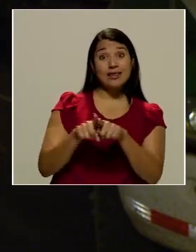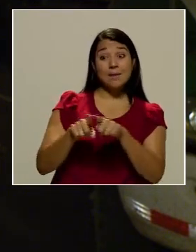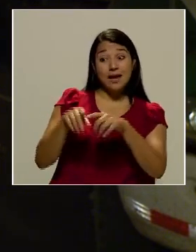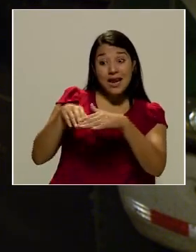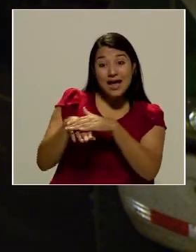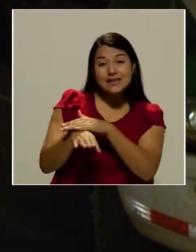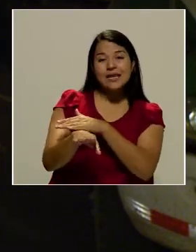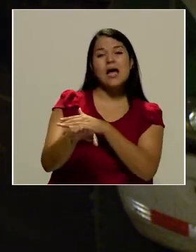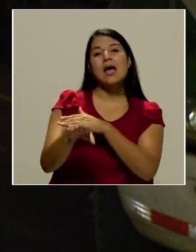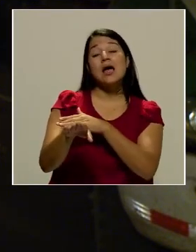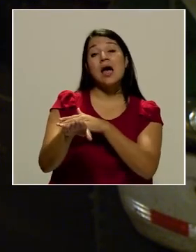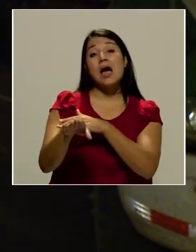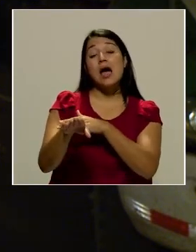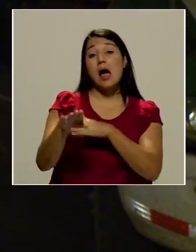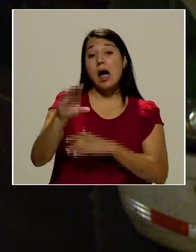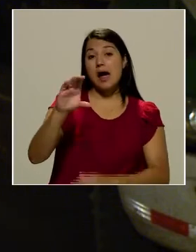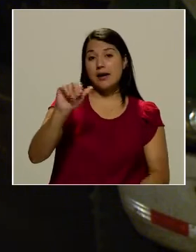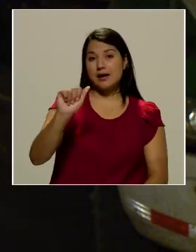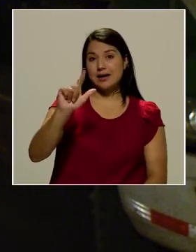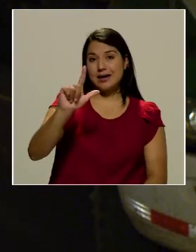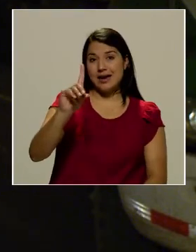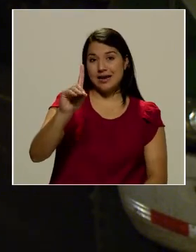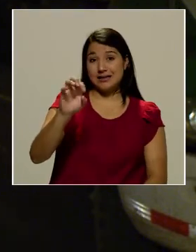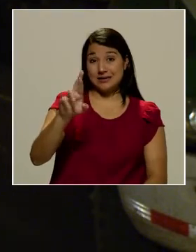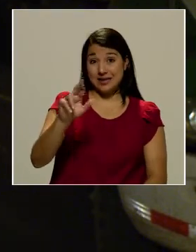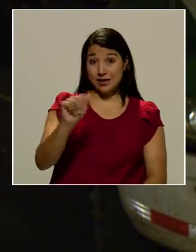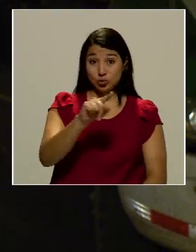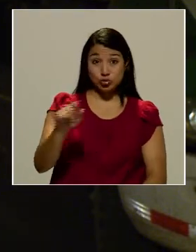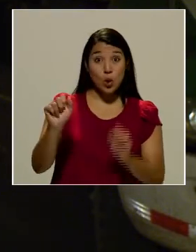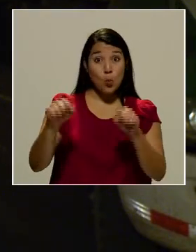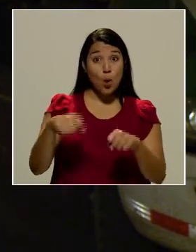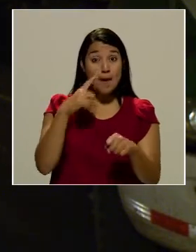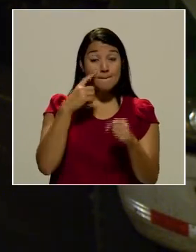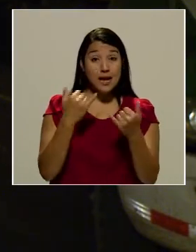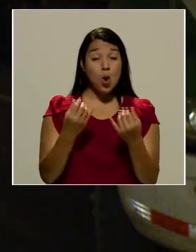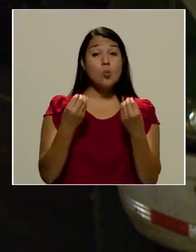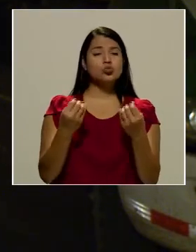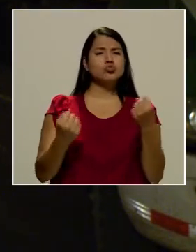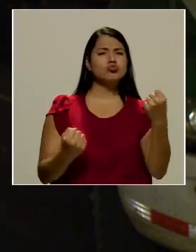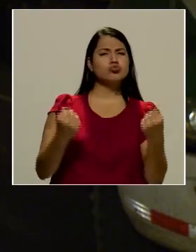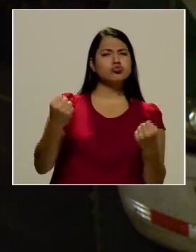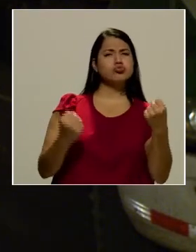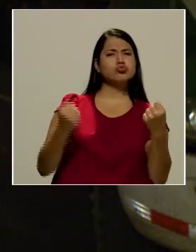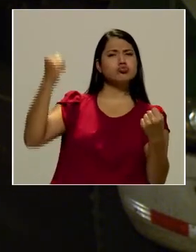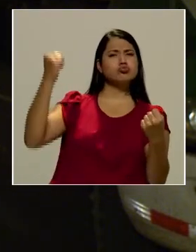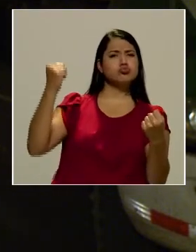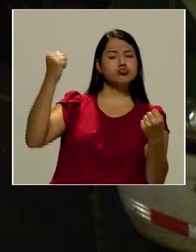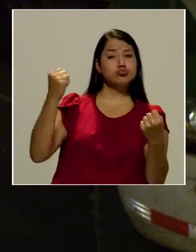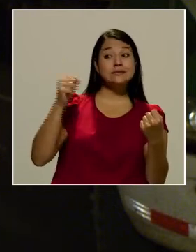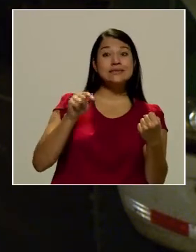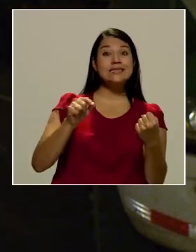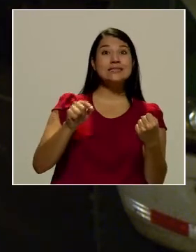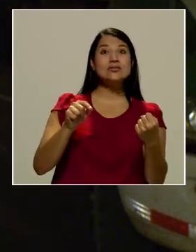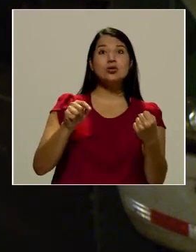puerto de Caldera, donde ustedes pueden ver en este momento que hay bastantes camiones que se han puesto de manera cruzada